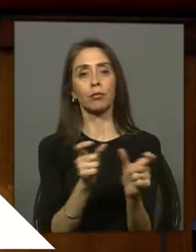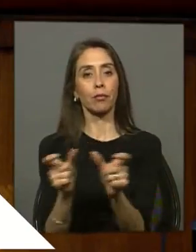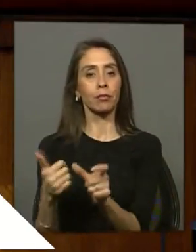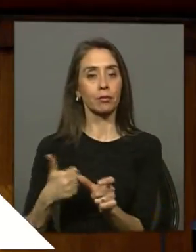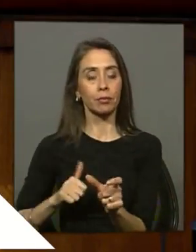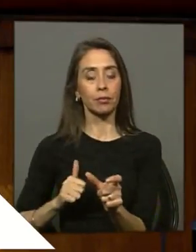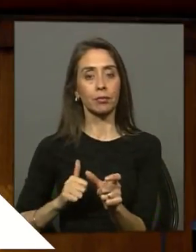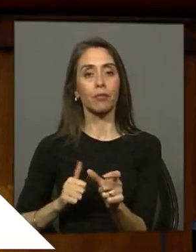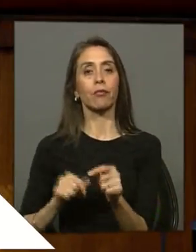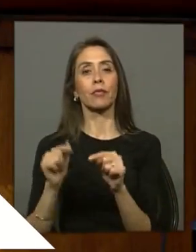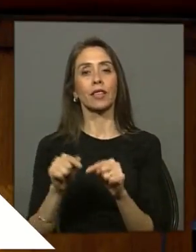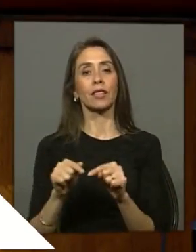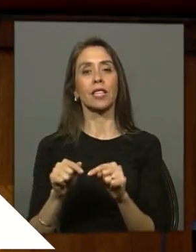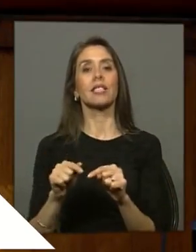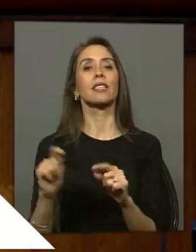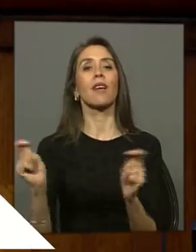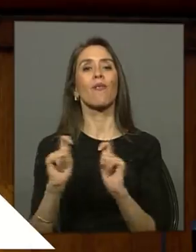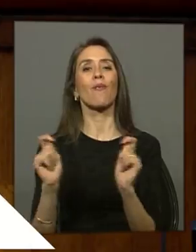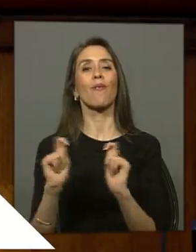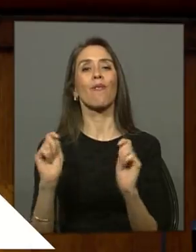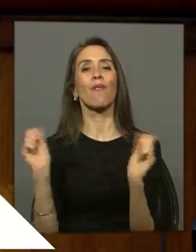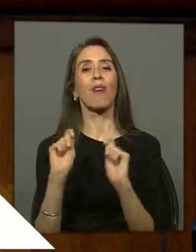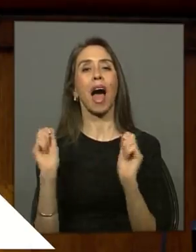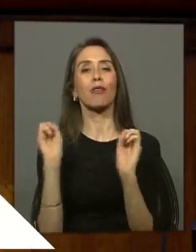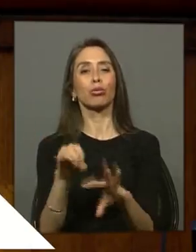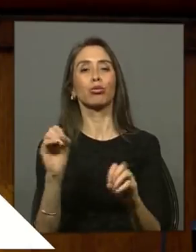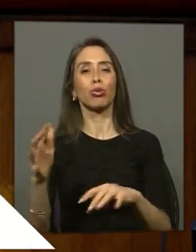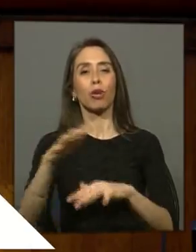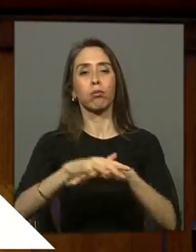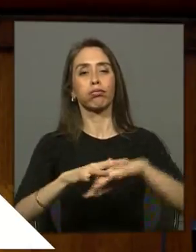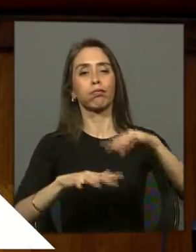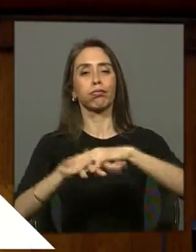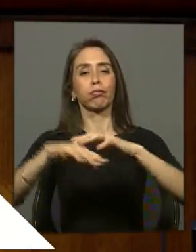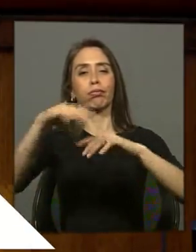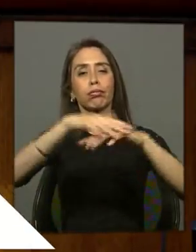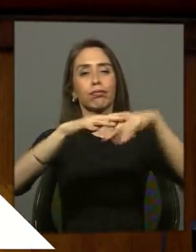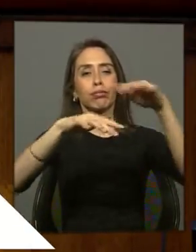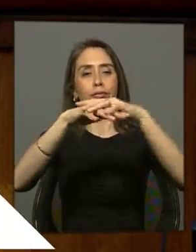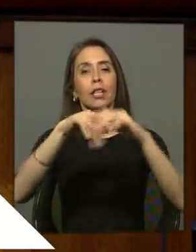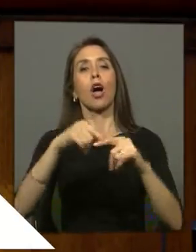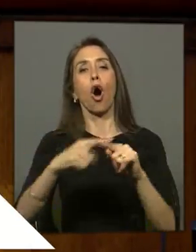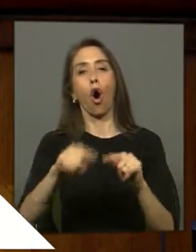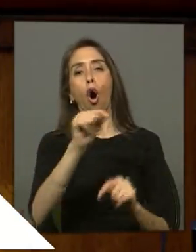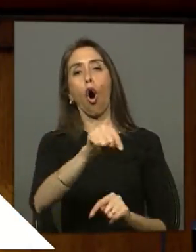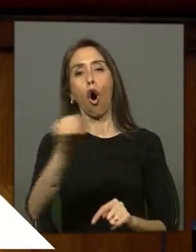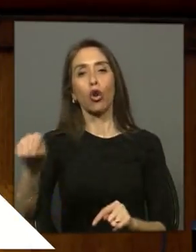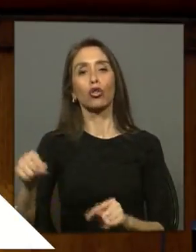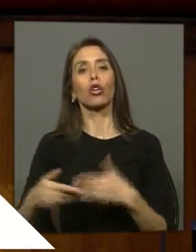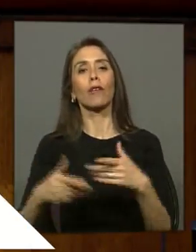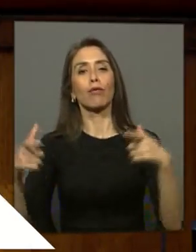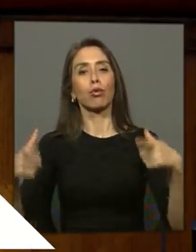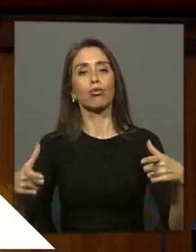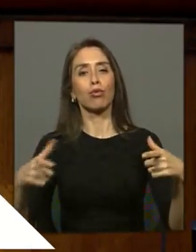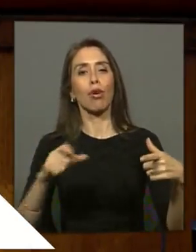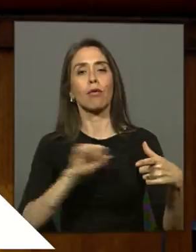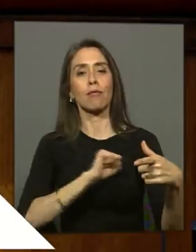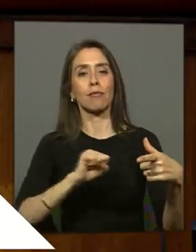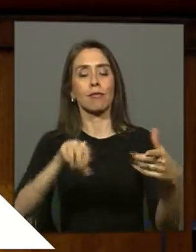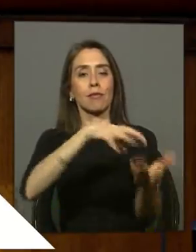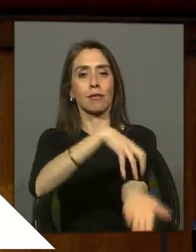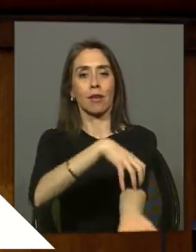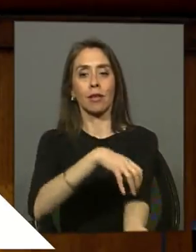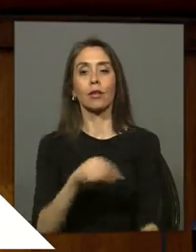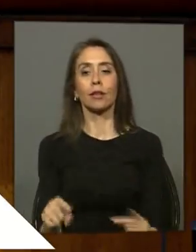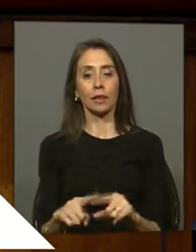del referido relleno sanitario así como también otros rellenos sanitarios en actual funcionamiento en la región metropolitana la sala